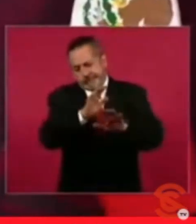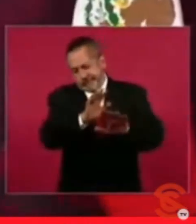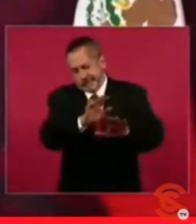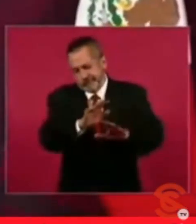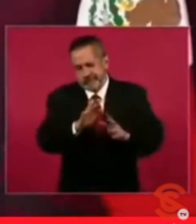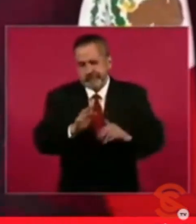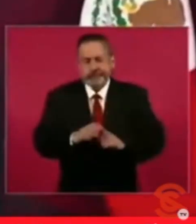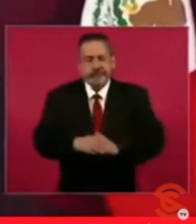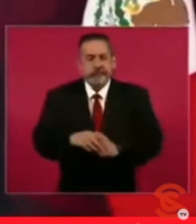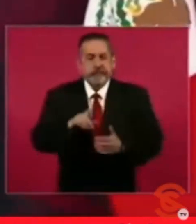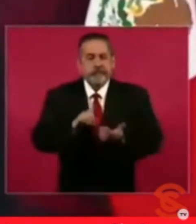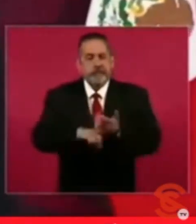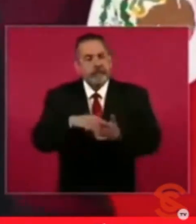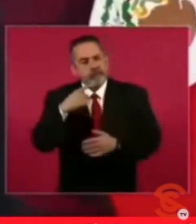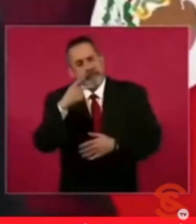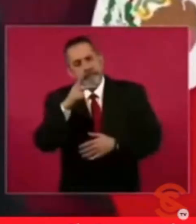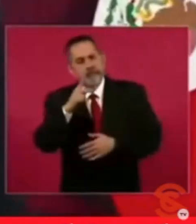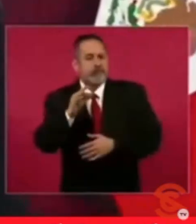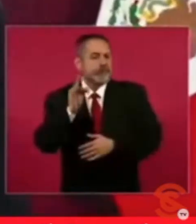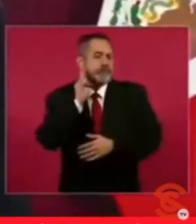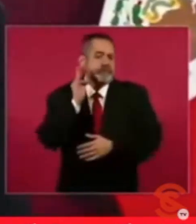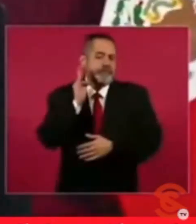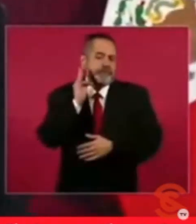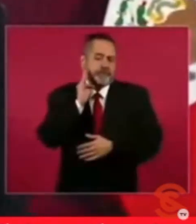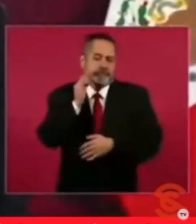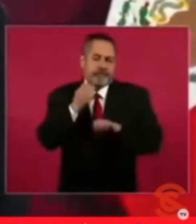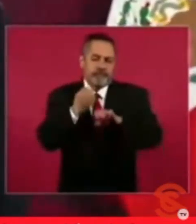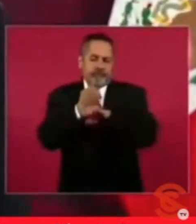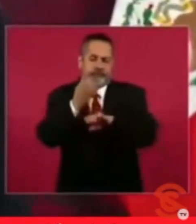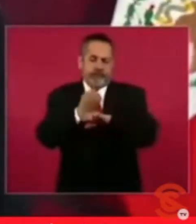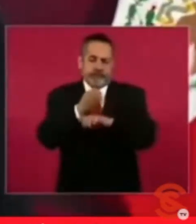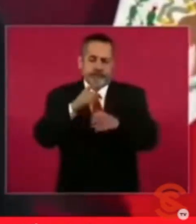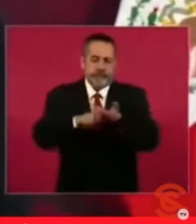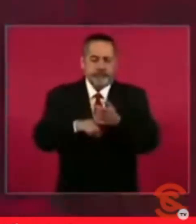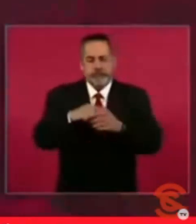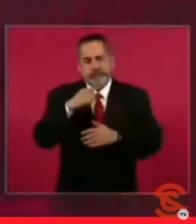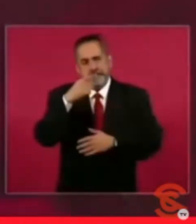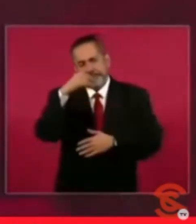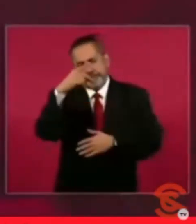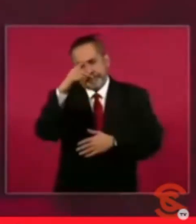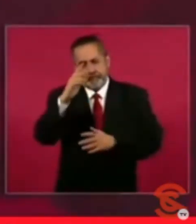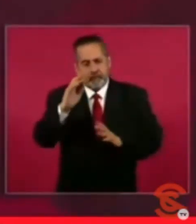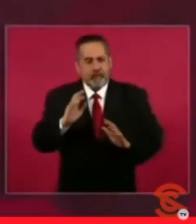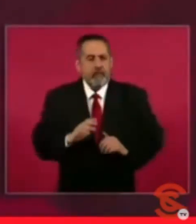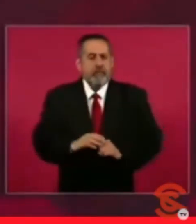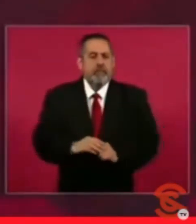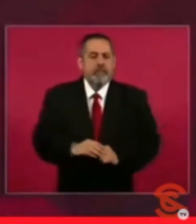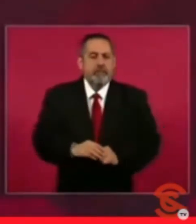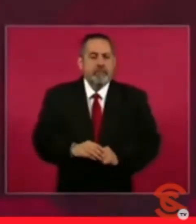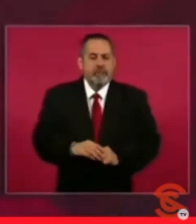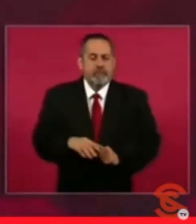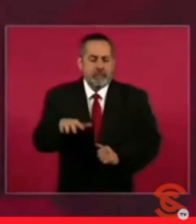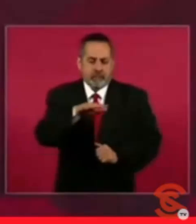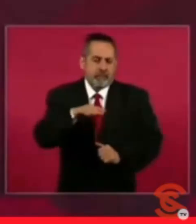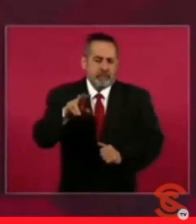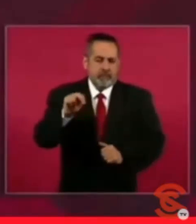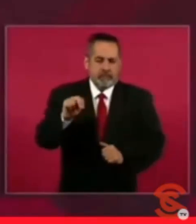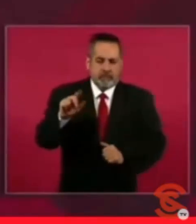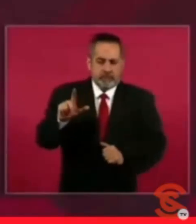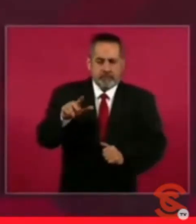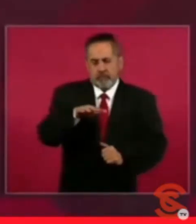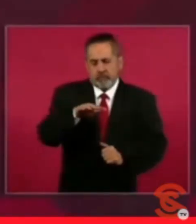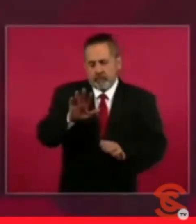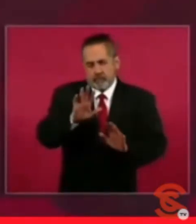la Fiscalía Estatal o Procuraduría de Nuevo León,